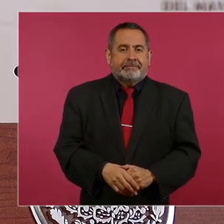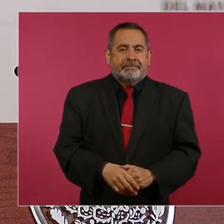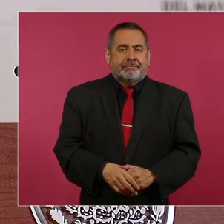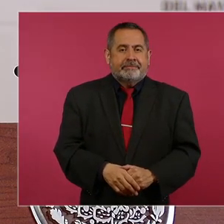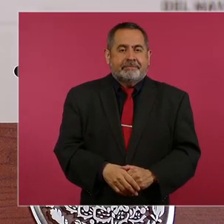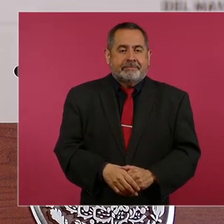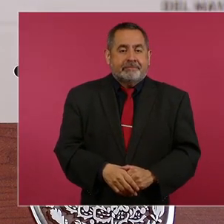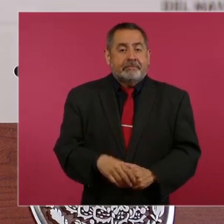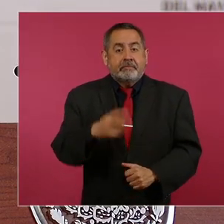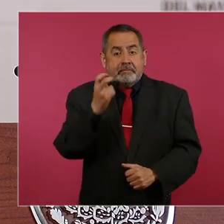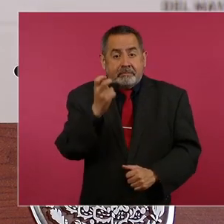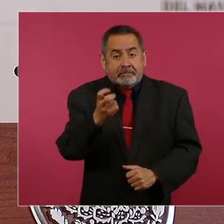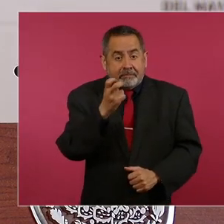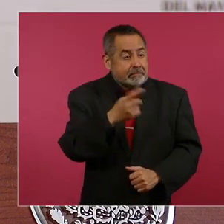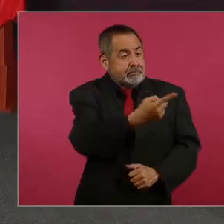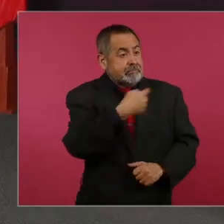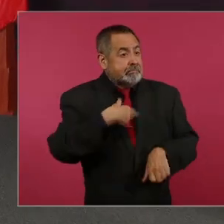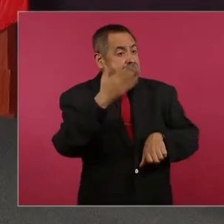y por eso